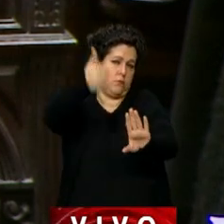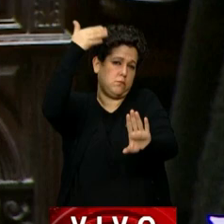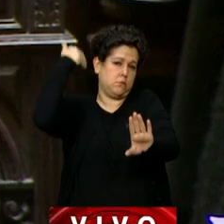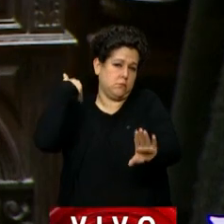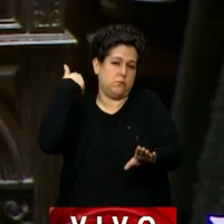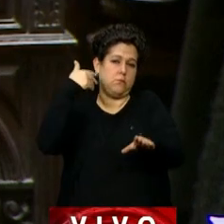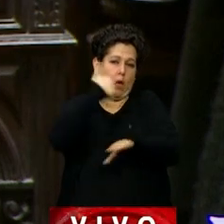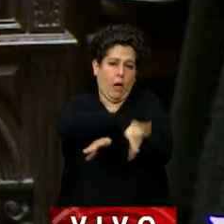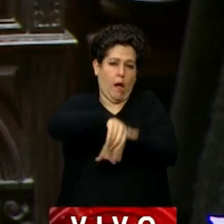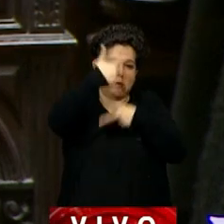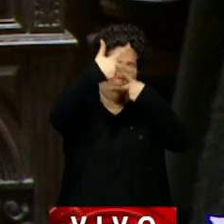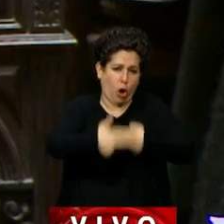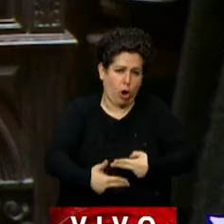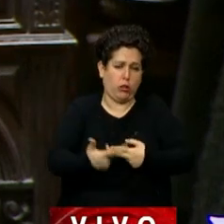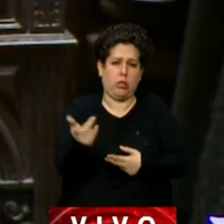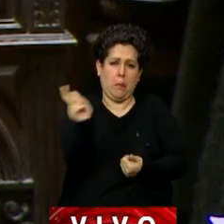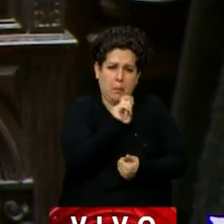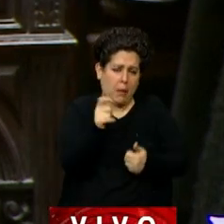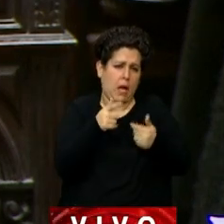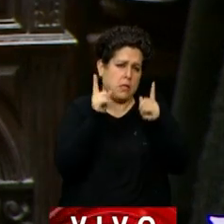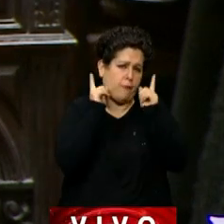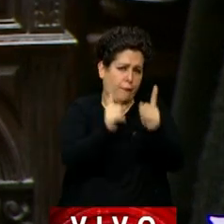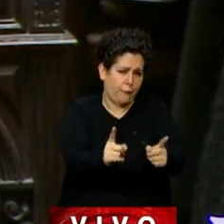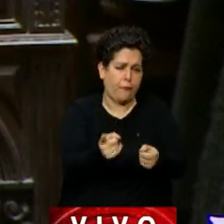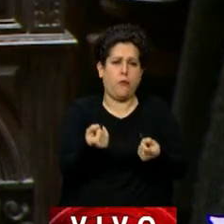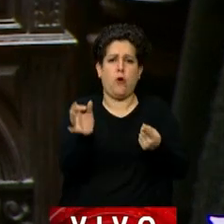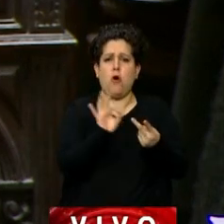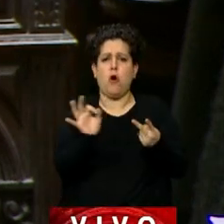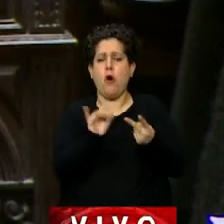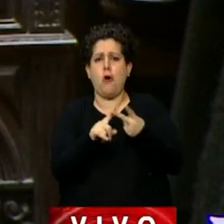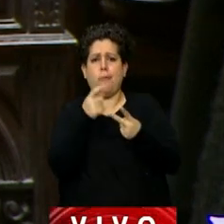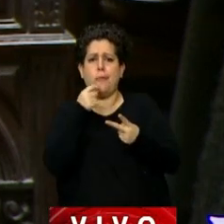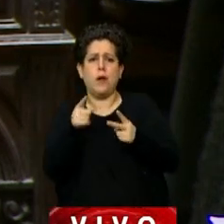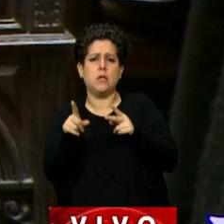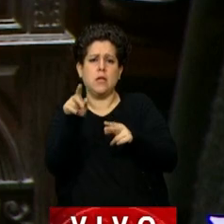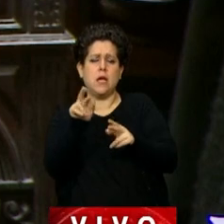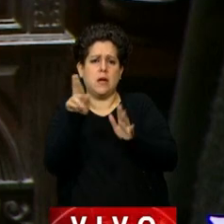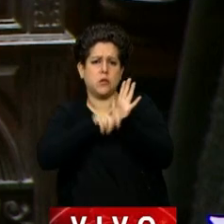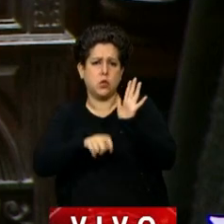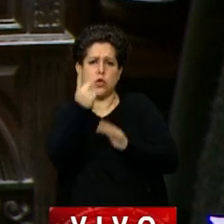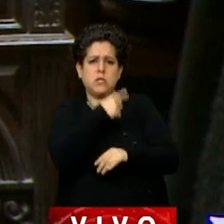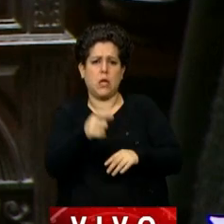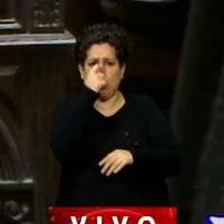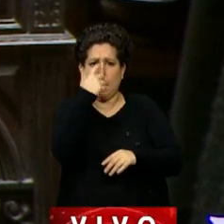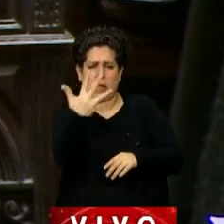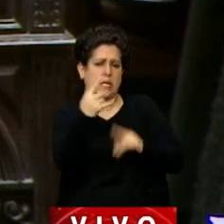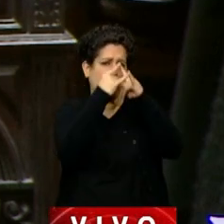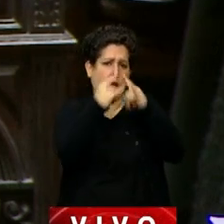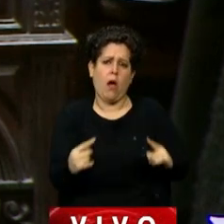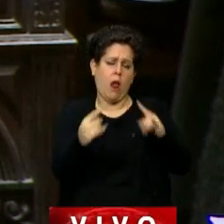enormes cortes durante meses, durante la discusión de la resolución 125 y las